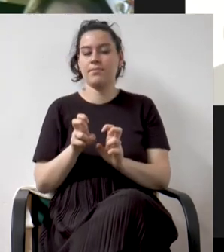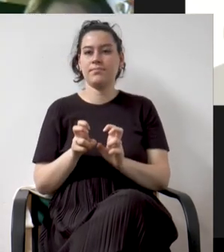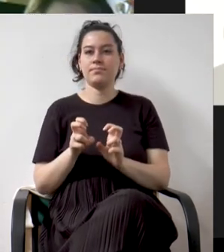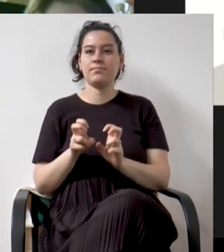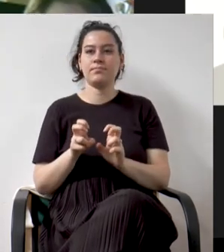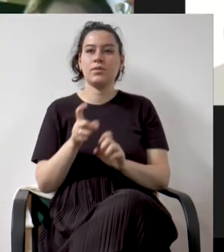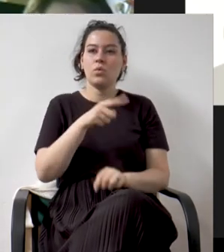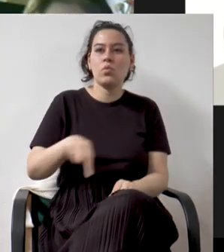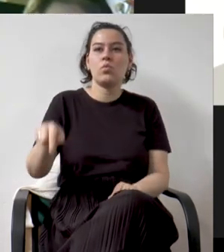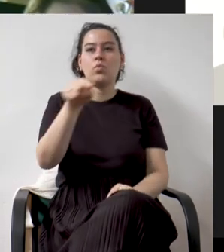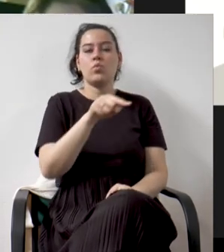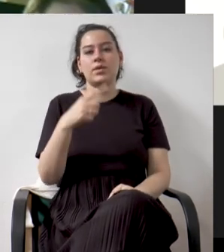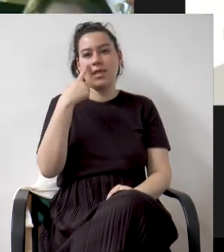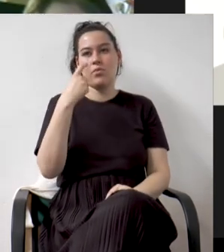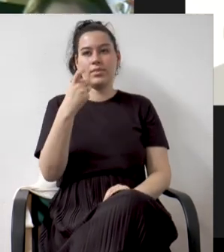Como ustedes podrán ver,